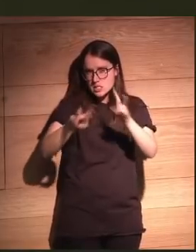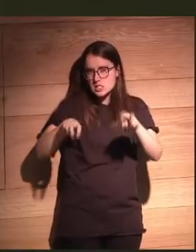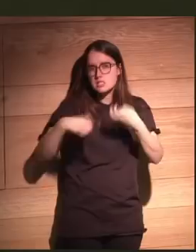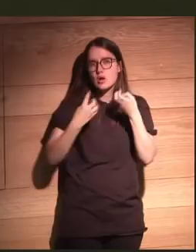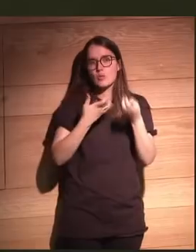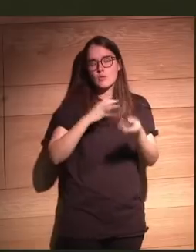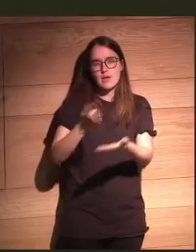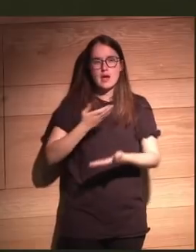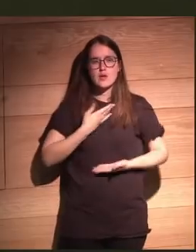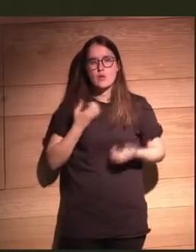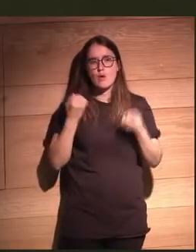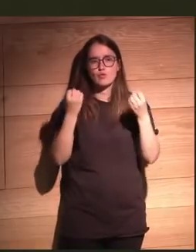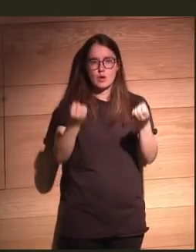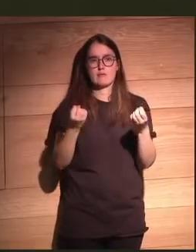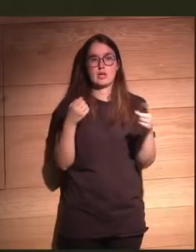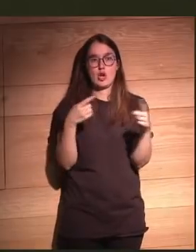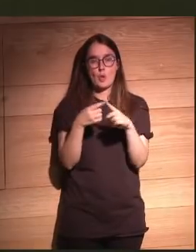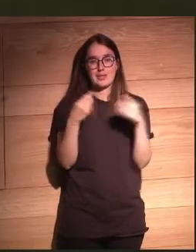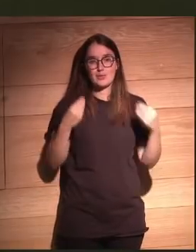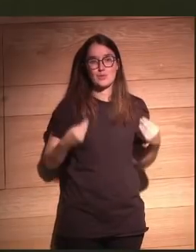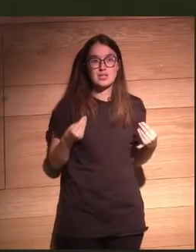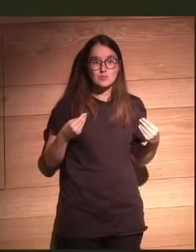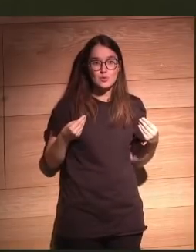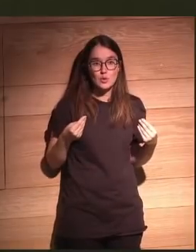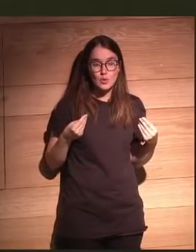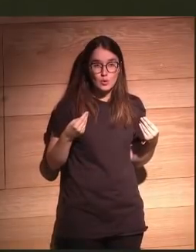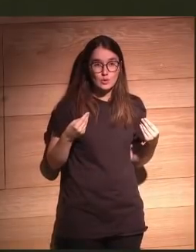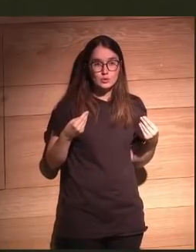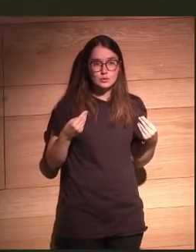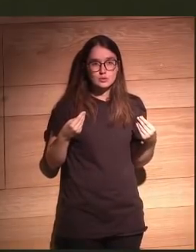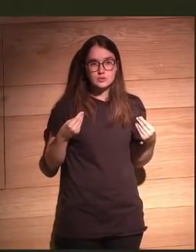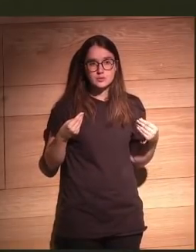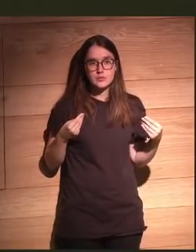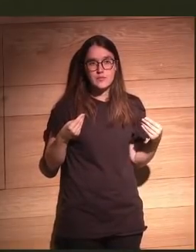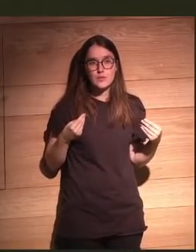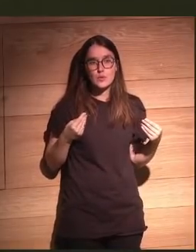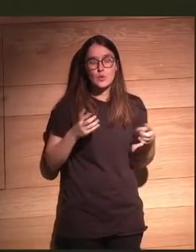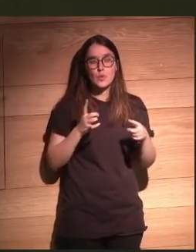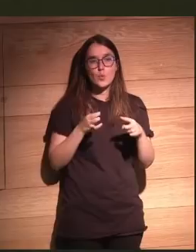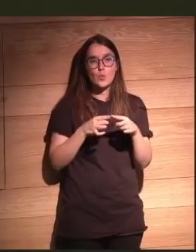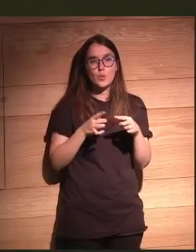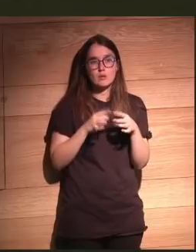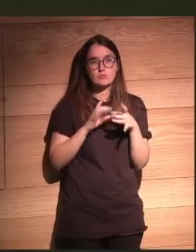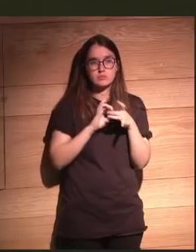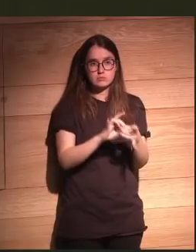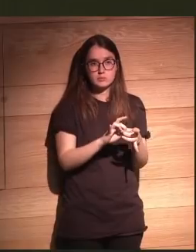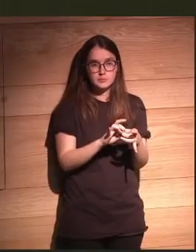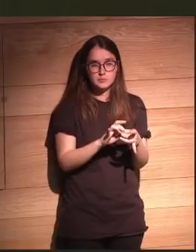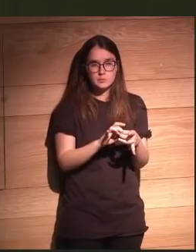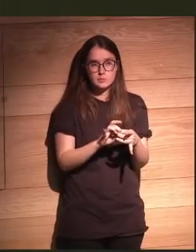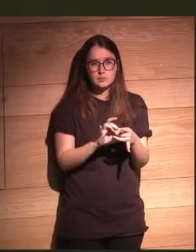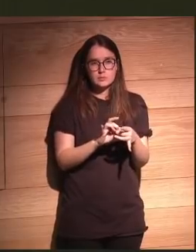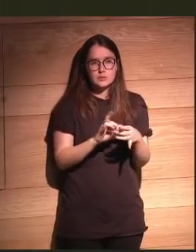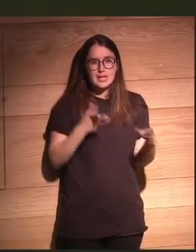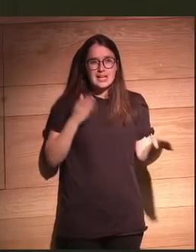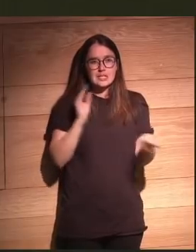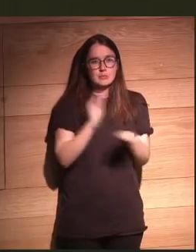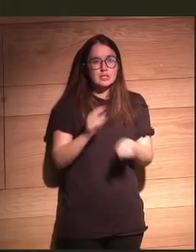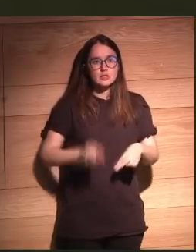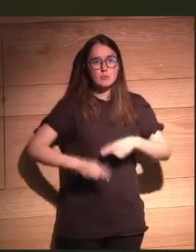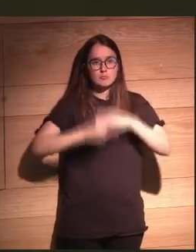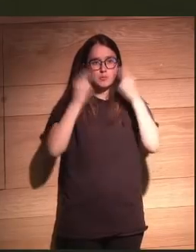en este objetivo que nos hemos marcado. Y una tiene que ver con esa inversión